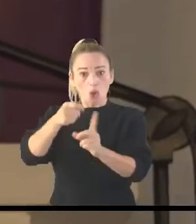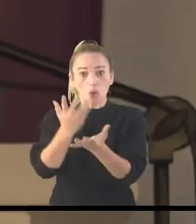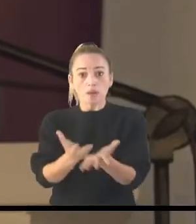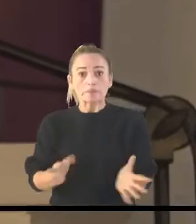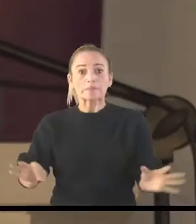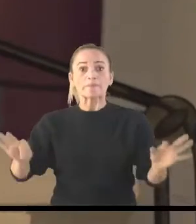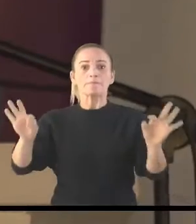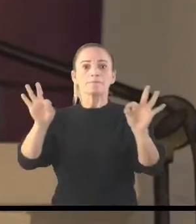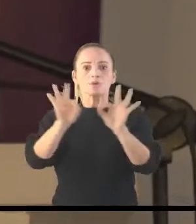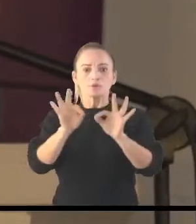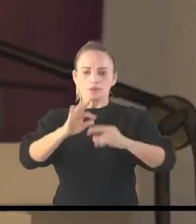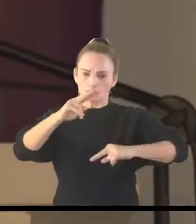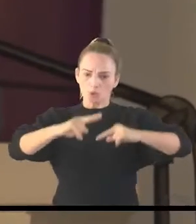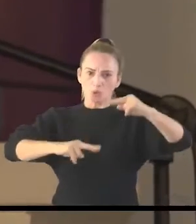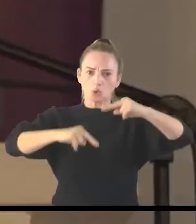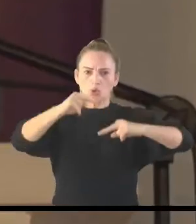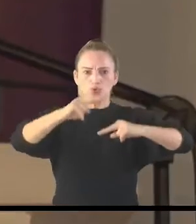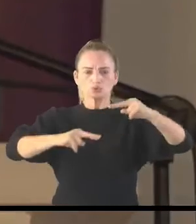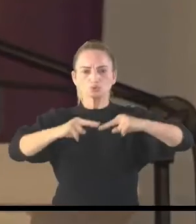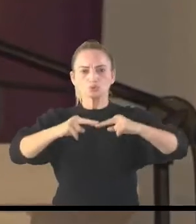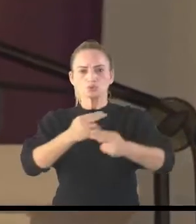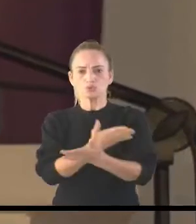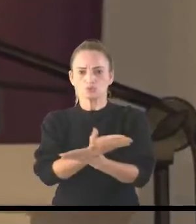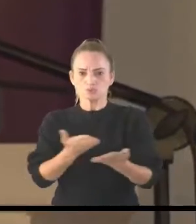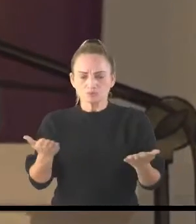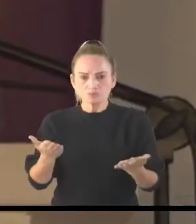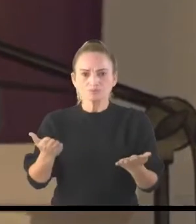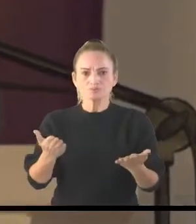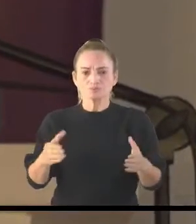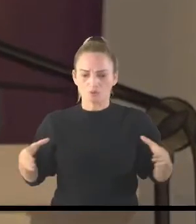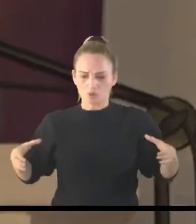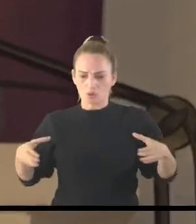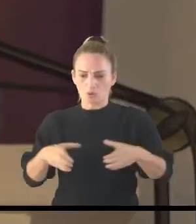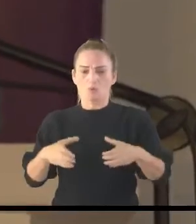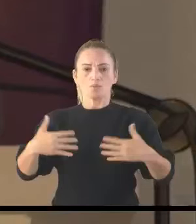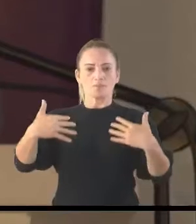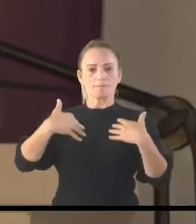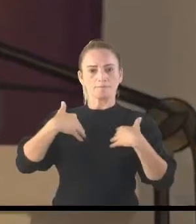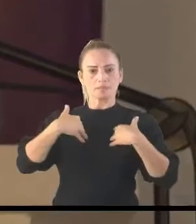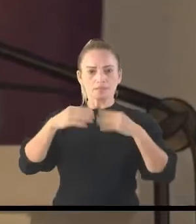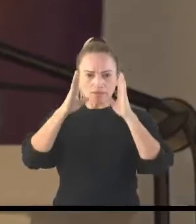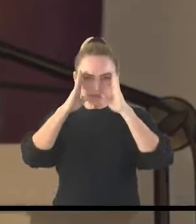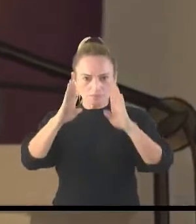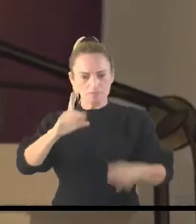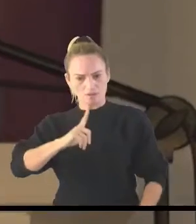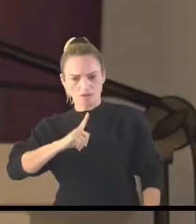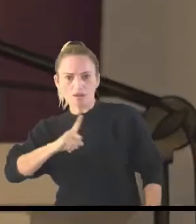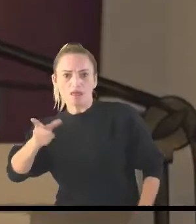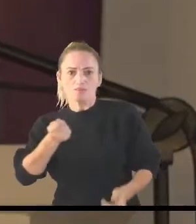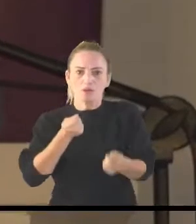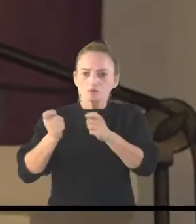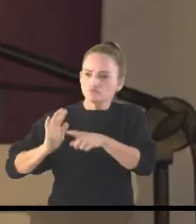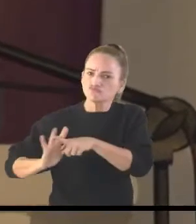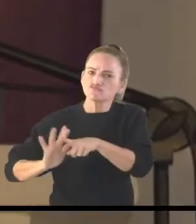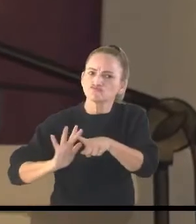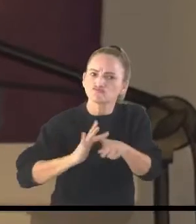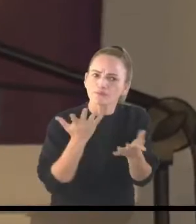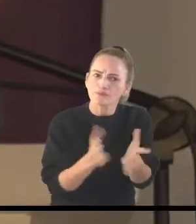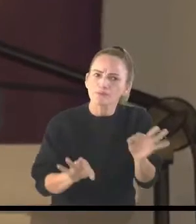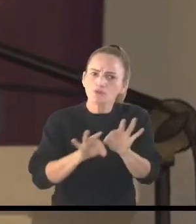que tienen en la construcción de país. Desde la Unidad para las Víctimas lideramos estrategias para